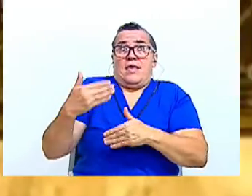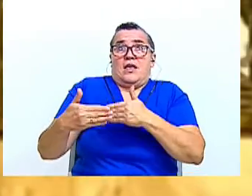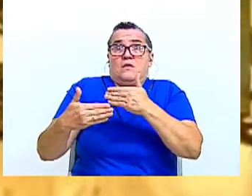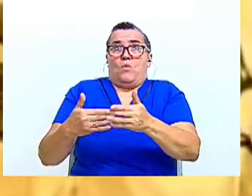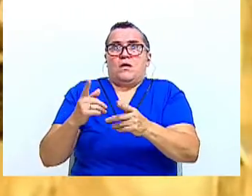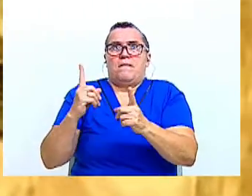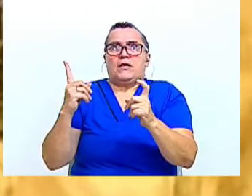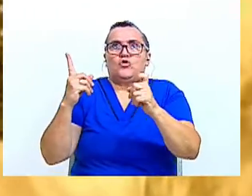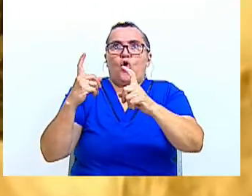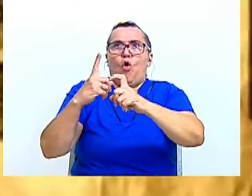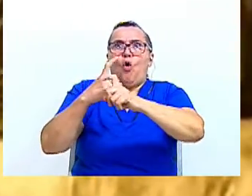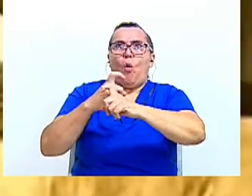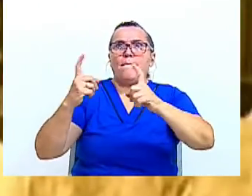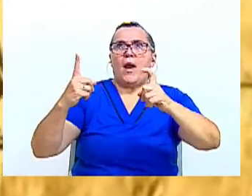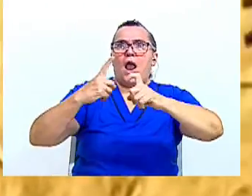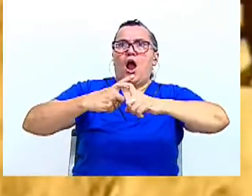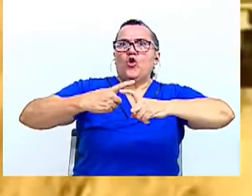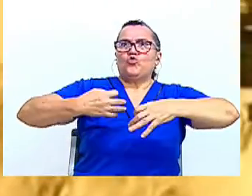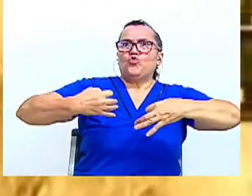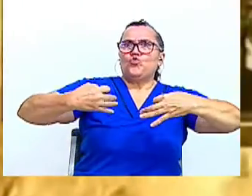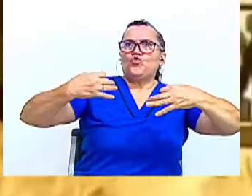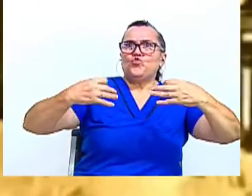más complejas y sofisticadas.